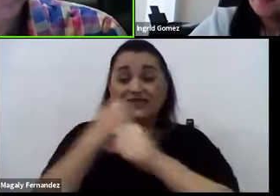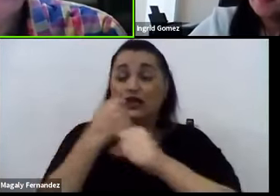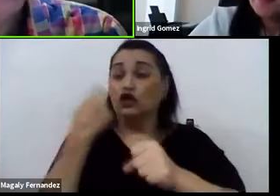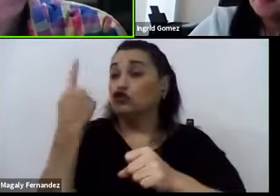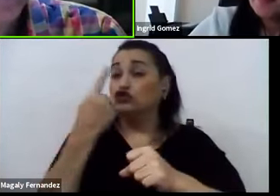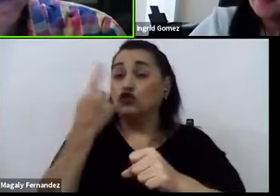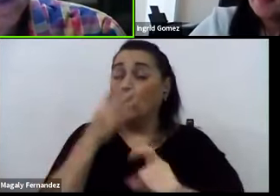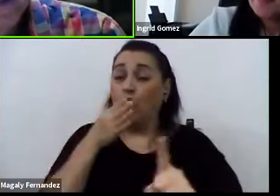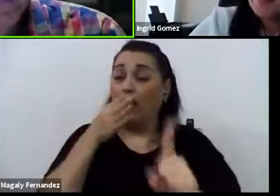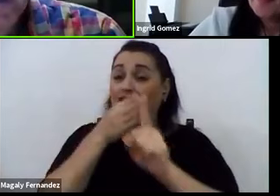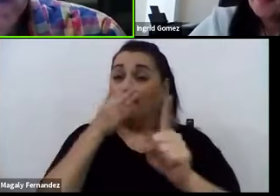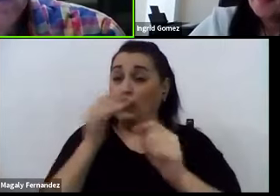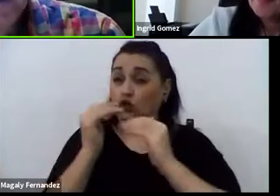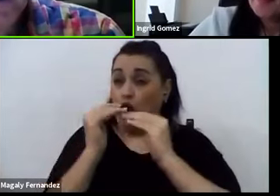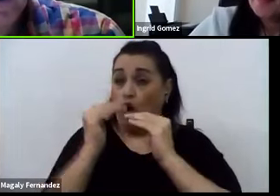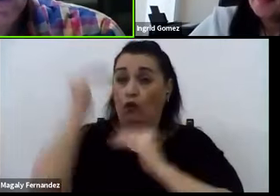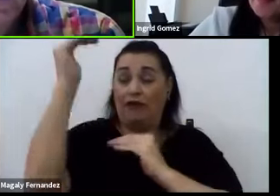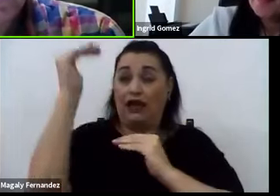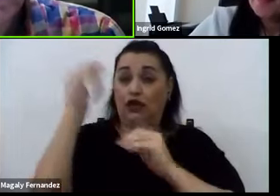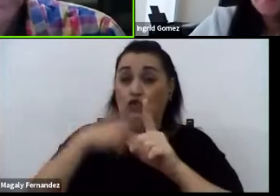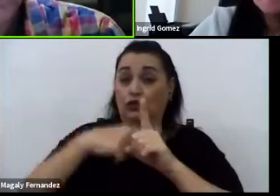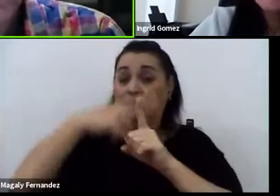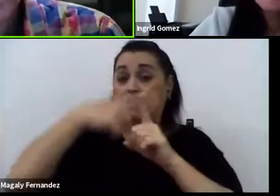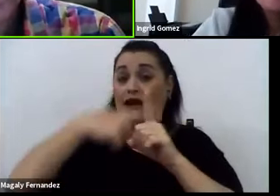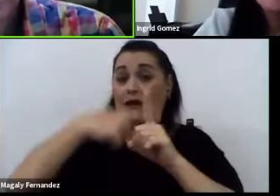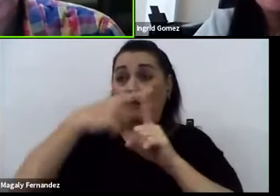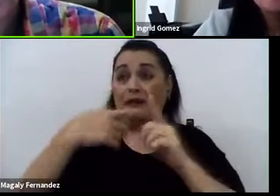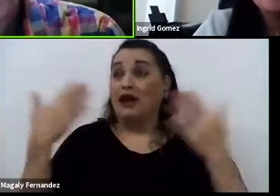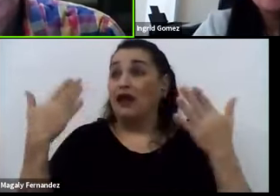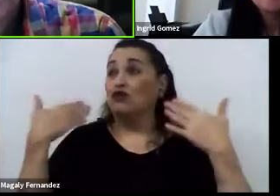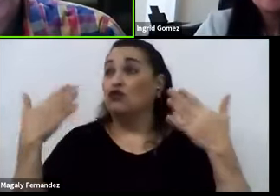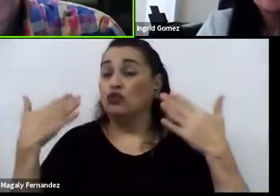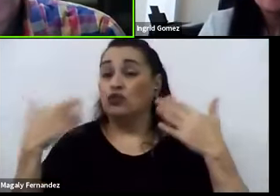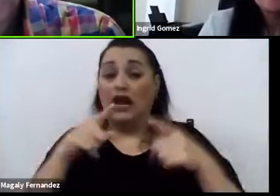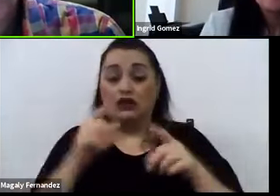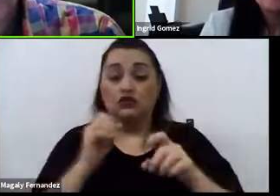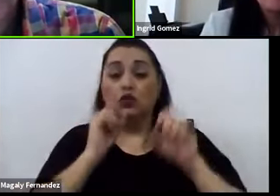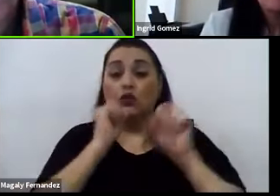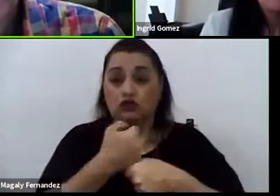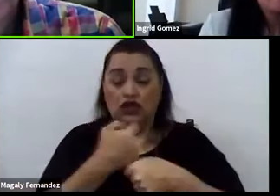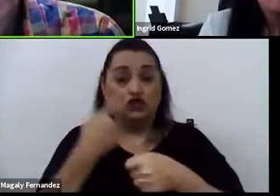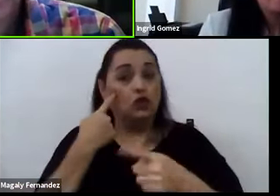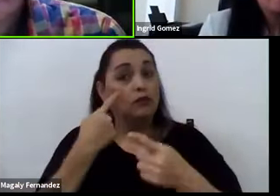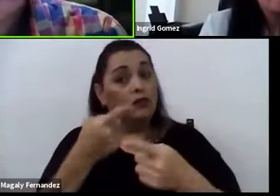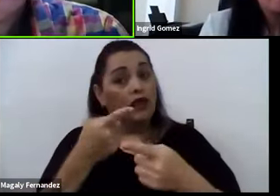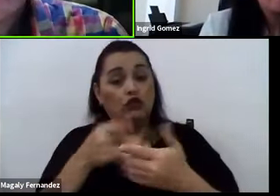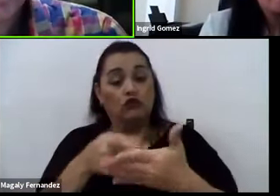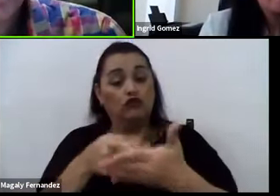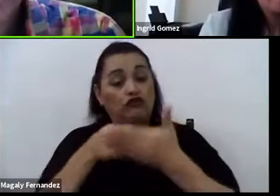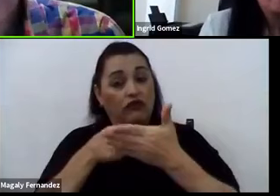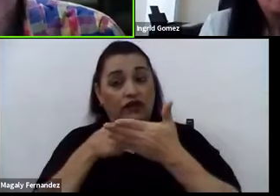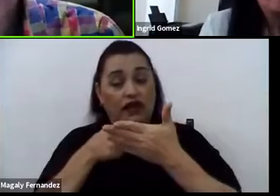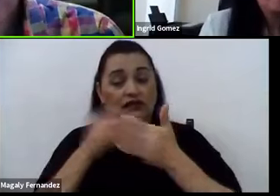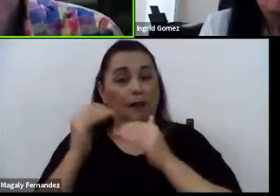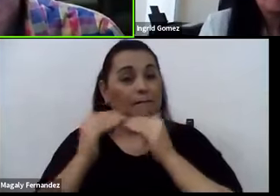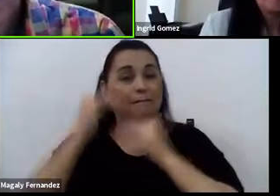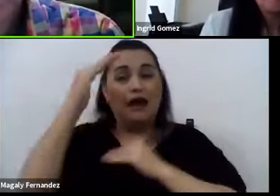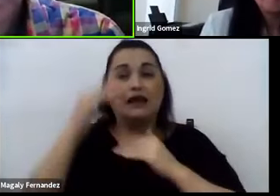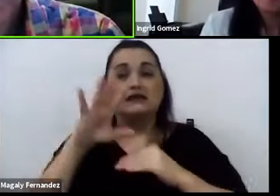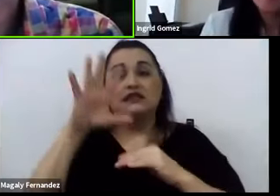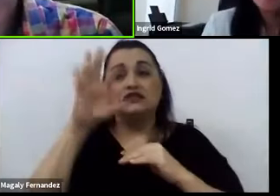efecto del aumento de las temperaturas, y eso lo hemos hecho viendo referentes de más de